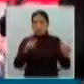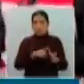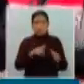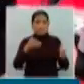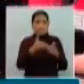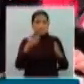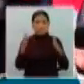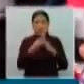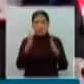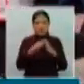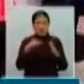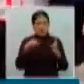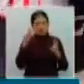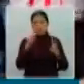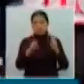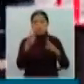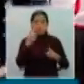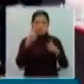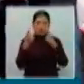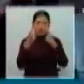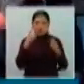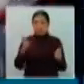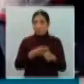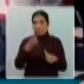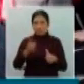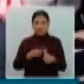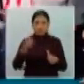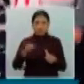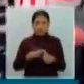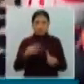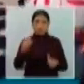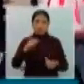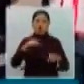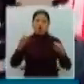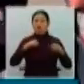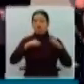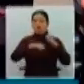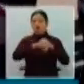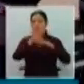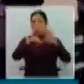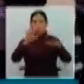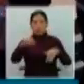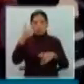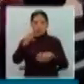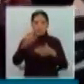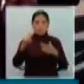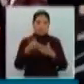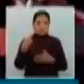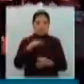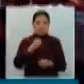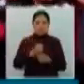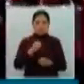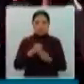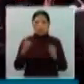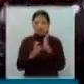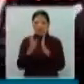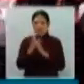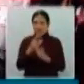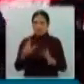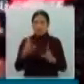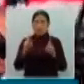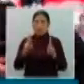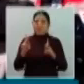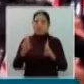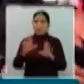que van a ser de censistas, sino lo que vamos a hacer es convocar como agentes censales a todas las personas de un